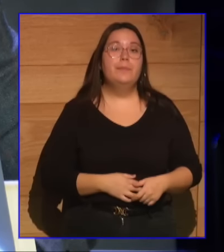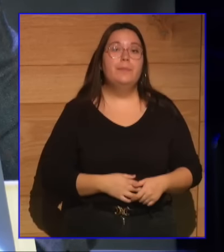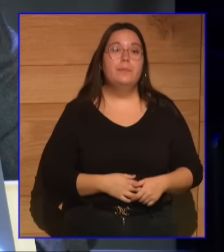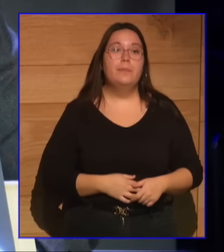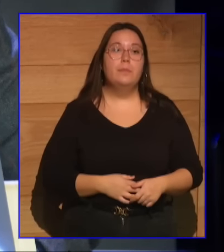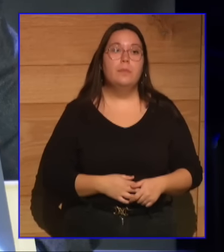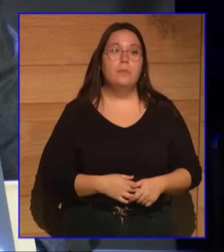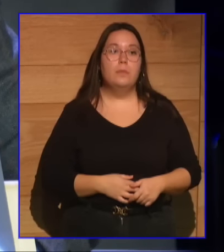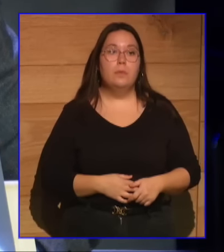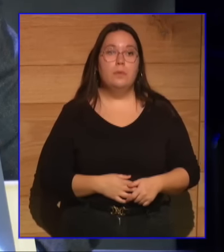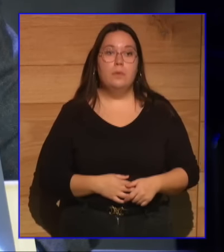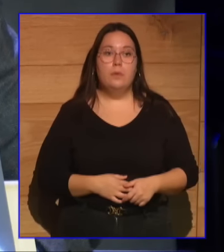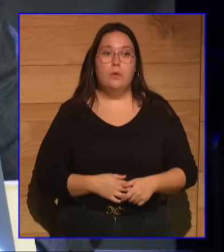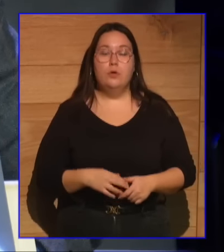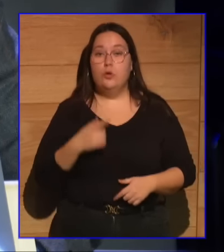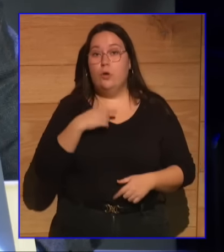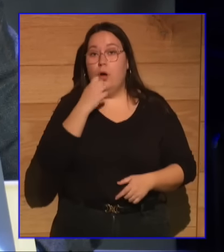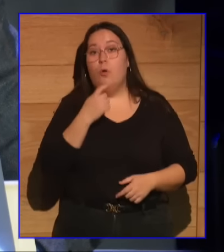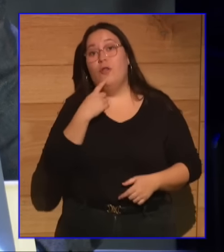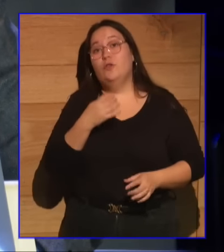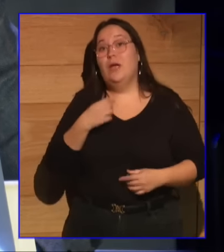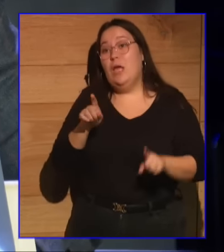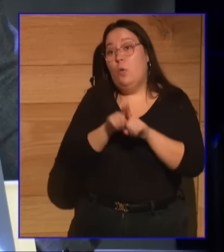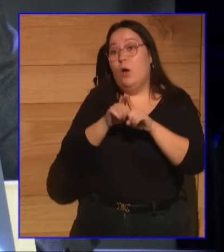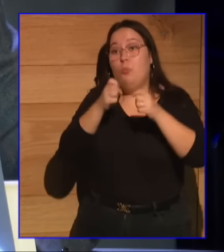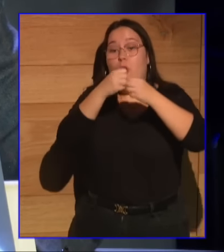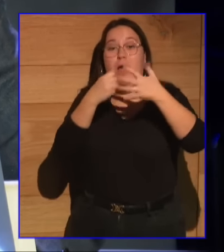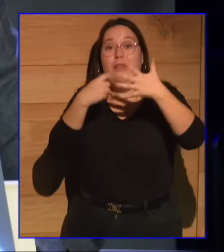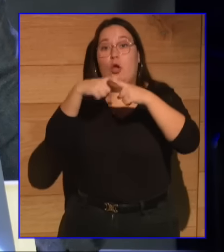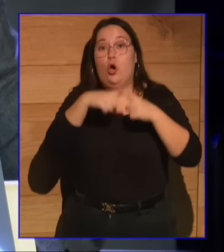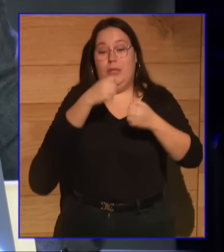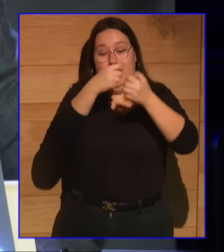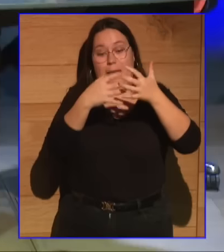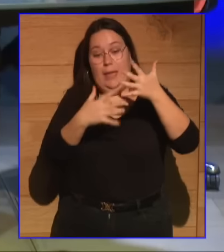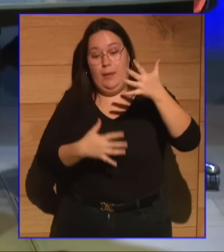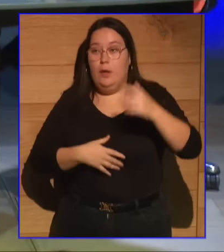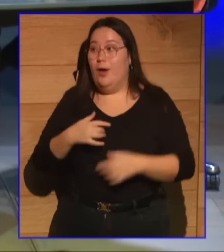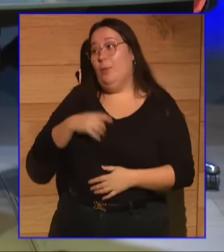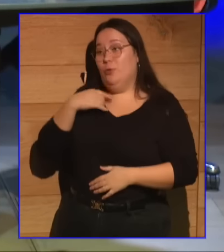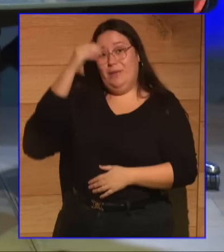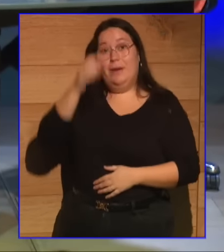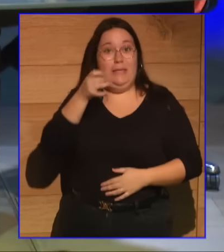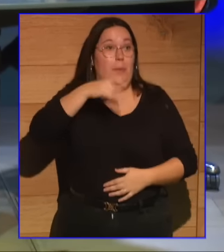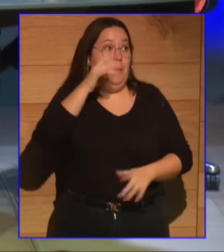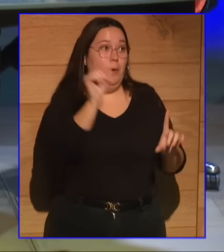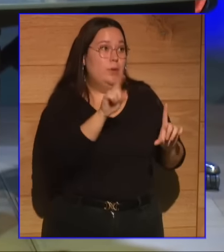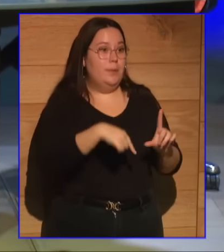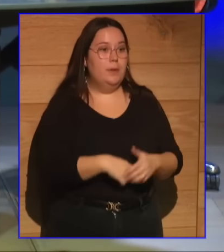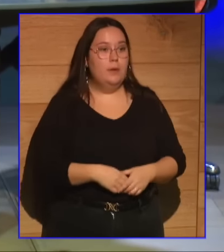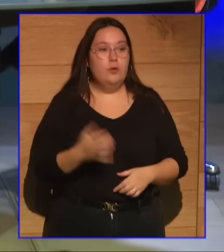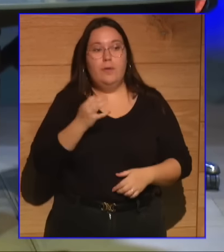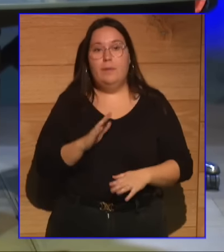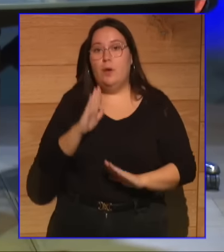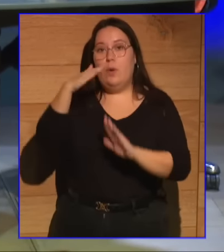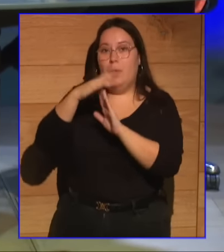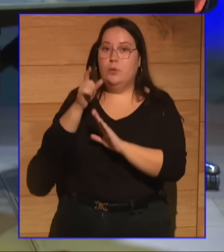he hecho una entonación como si fuera a decir cinco cosas en una lista. Sí, y, lo... es verdad, y luego has parado. Se ha venido abajo. Digo, se inventará películas también. Tenía que haber hecho como mínimo una pausa para